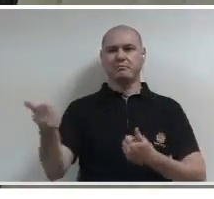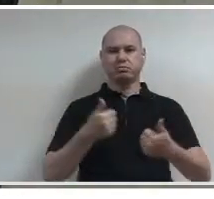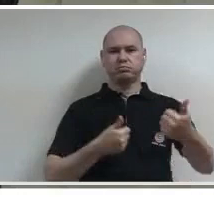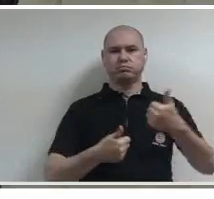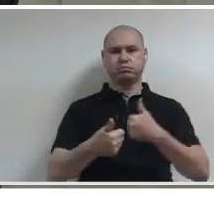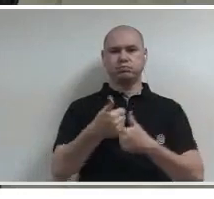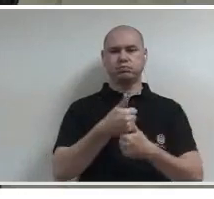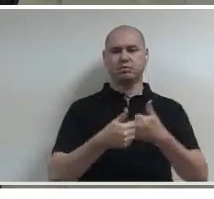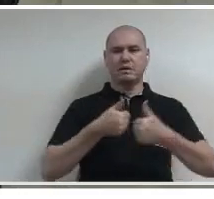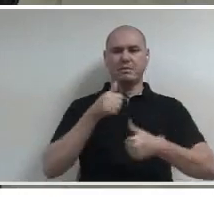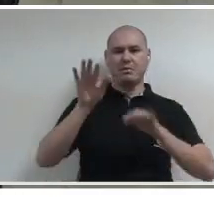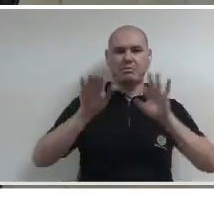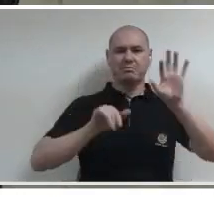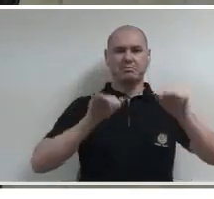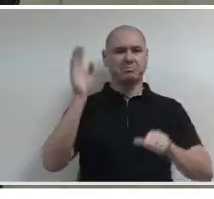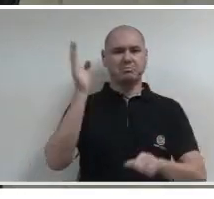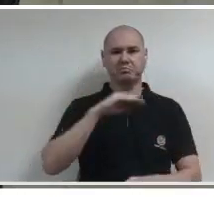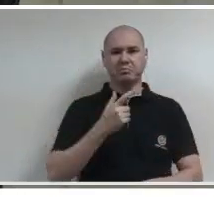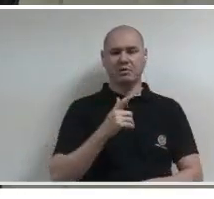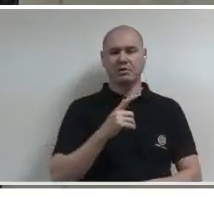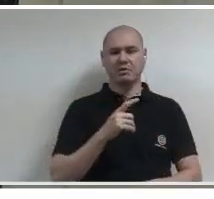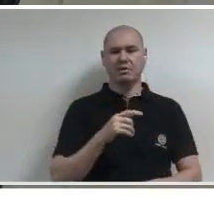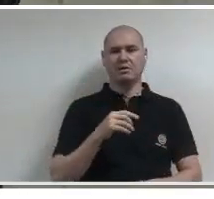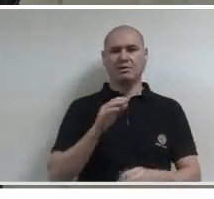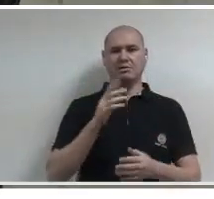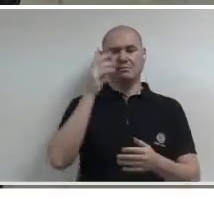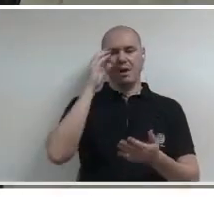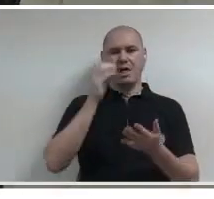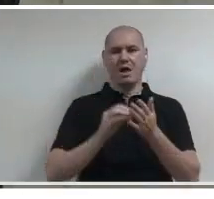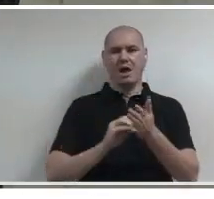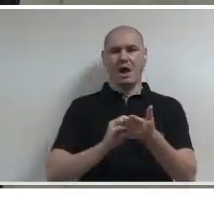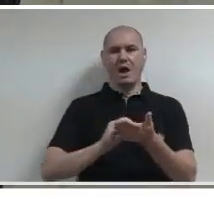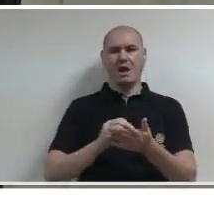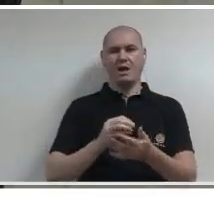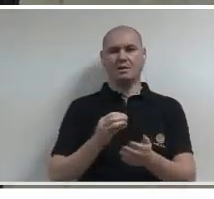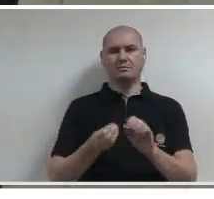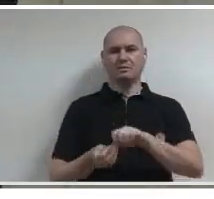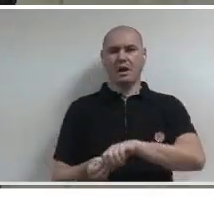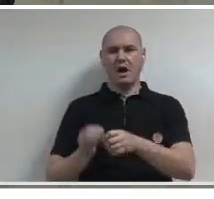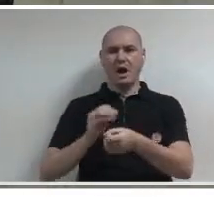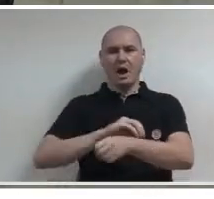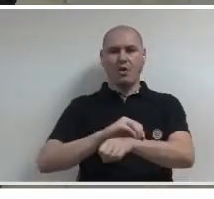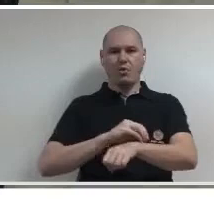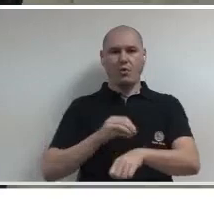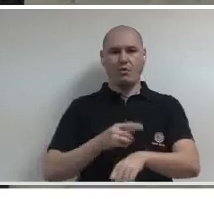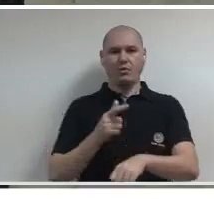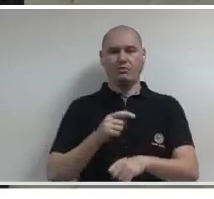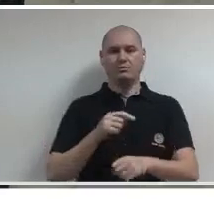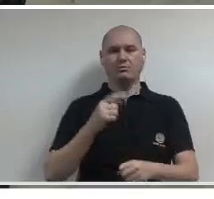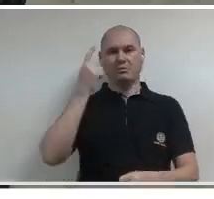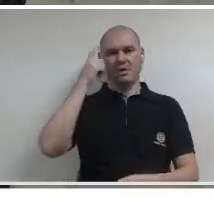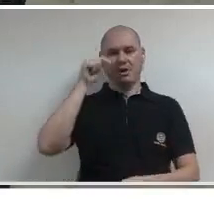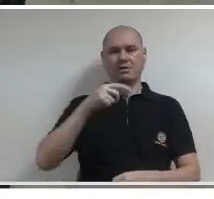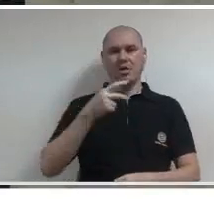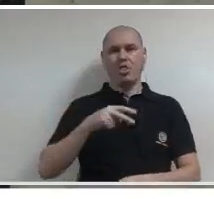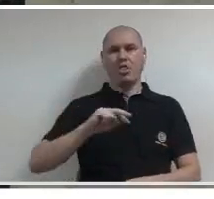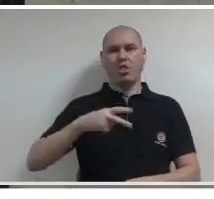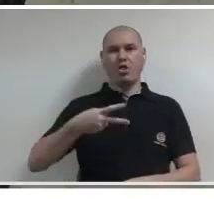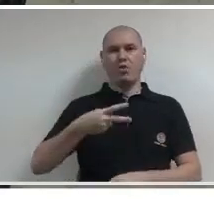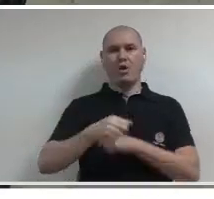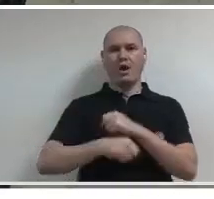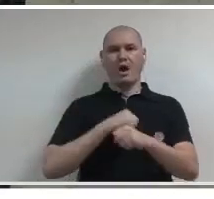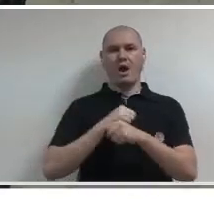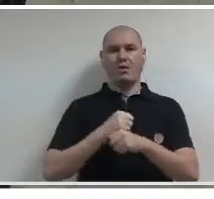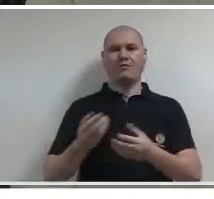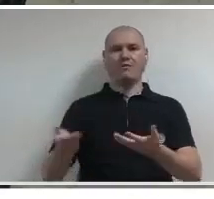el llamado, pero de cierto, y por ello presentaba adquisición de alcohol 70%, pero ahora contrato abierto plurianual,